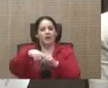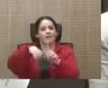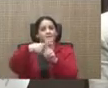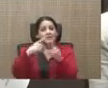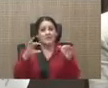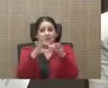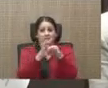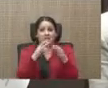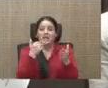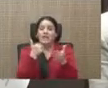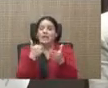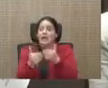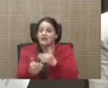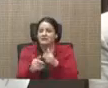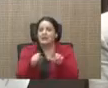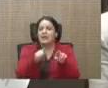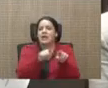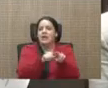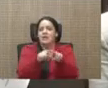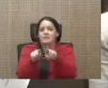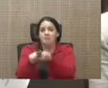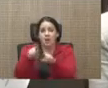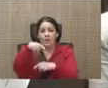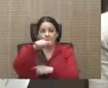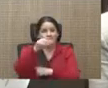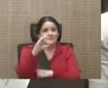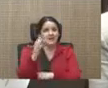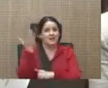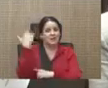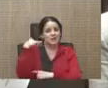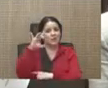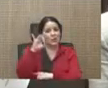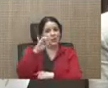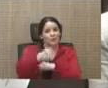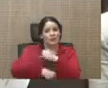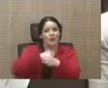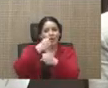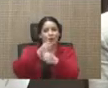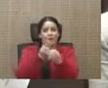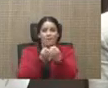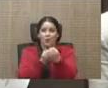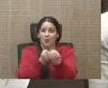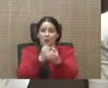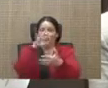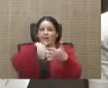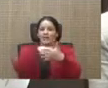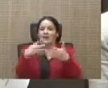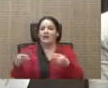casi hermanos del PAC en los anteriores 8 años, a los que apoyaron la agenda que le dejó a este gobierno,